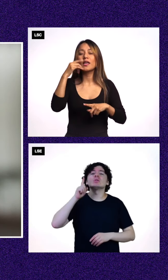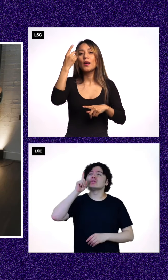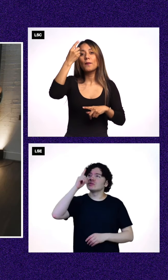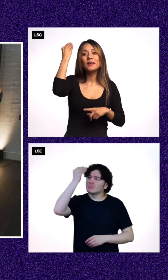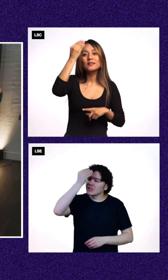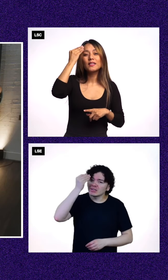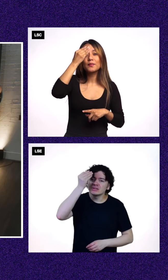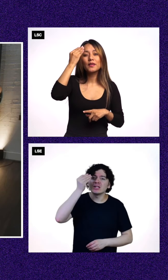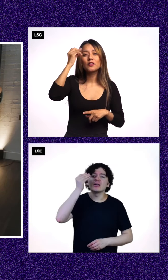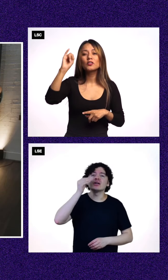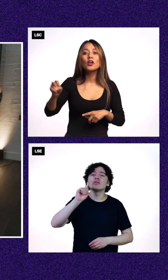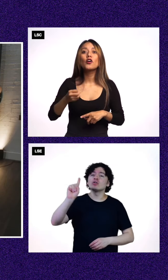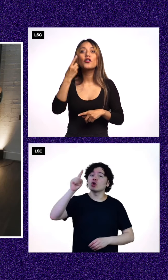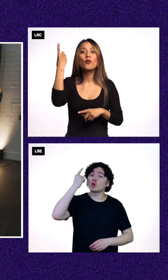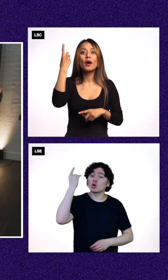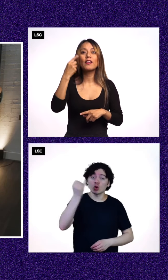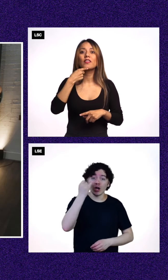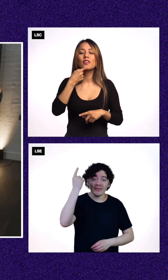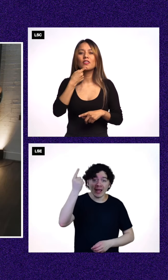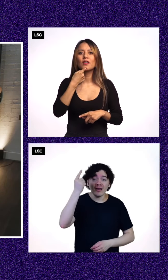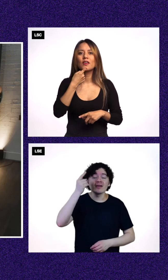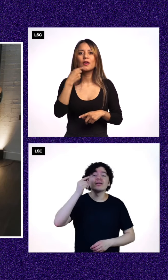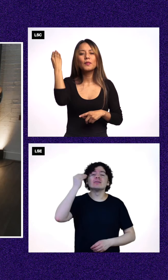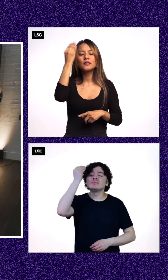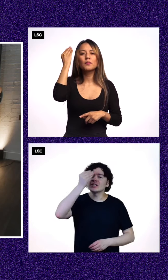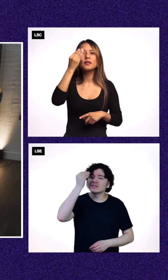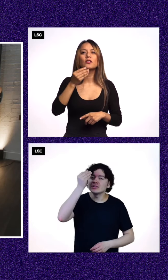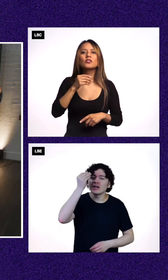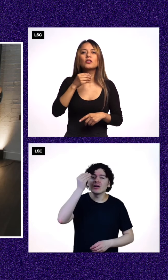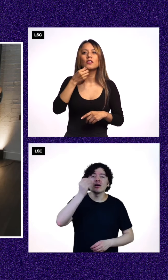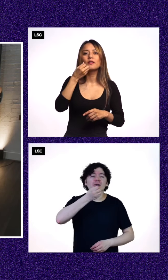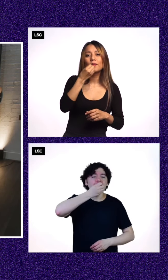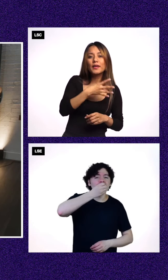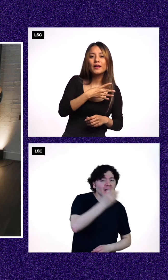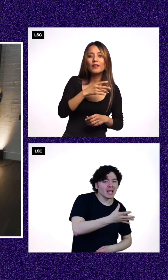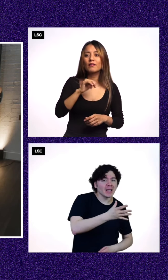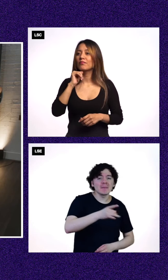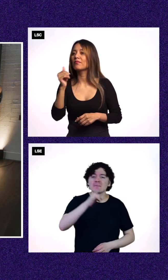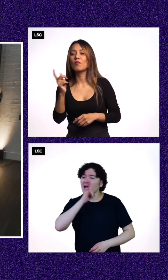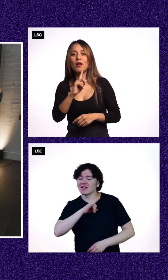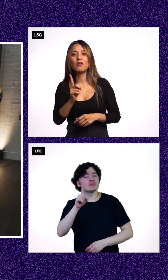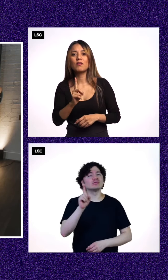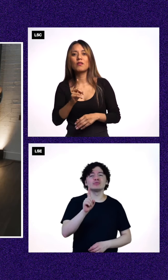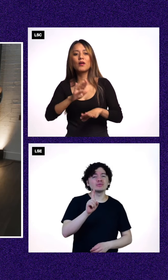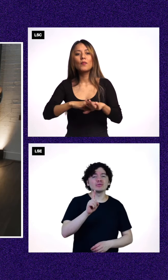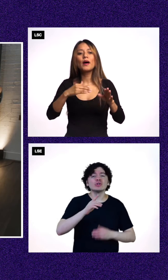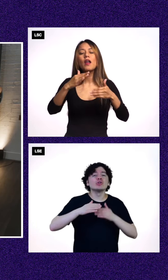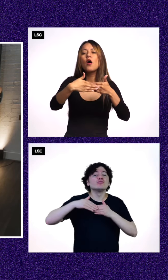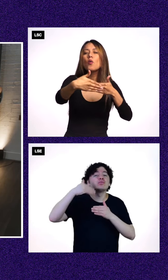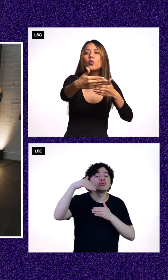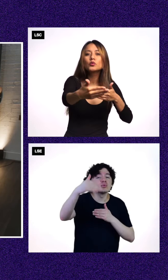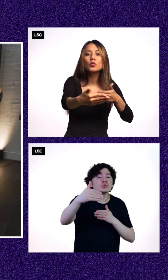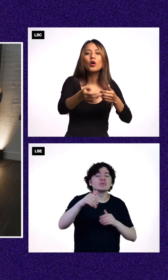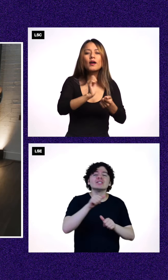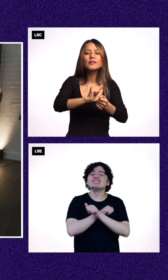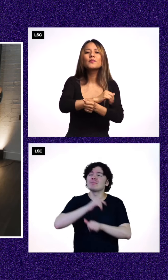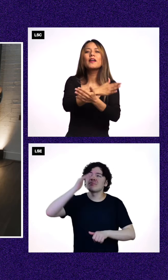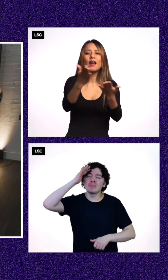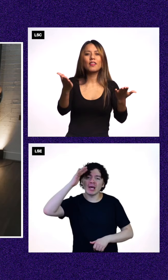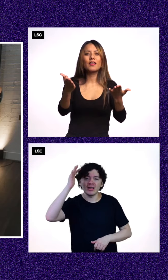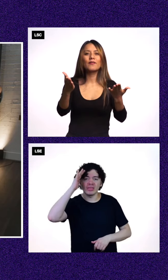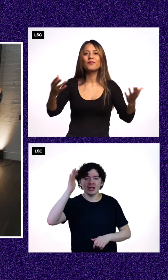dice Jehová, pensamientos de paz y no de mal, para daros el fin que esperáis, un futuro y una esperanza. Eso